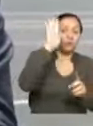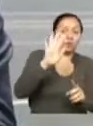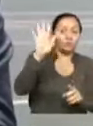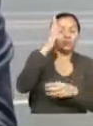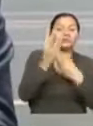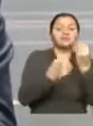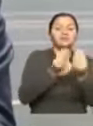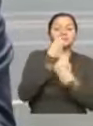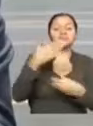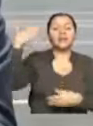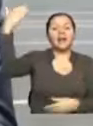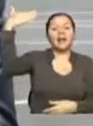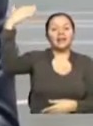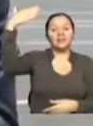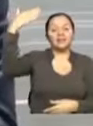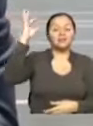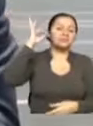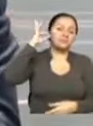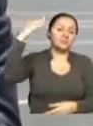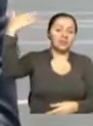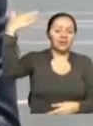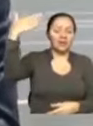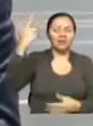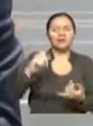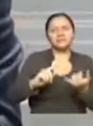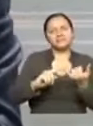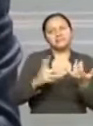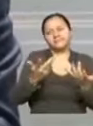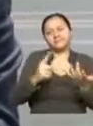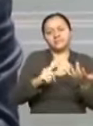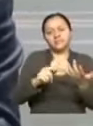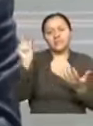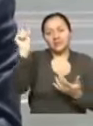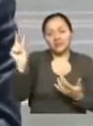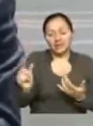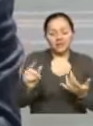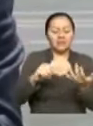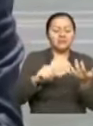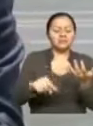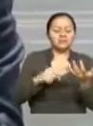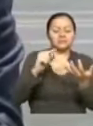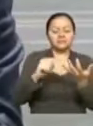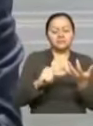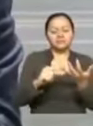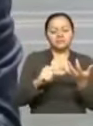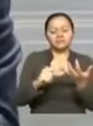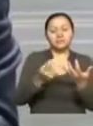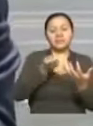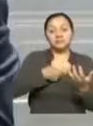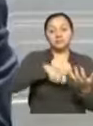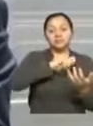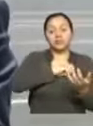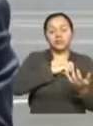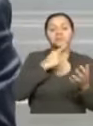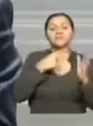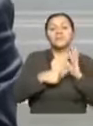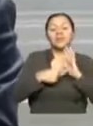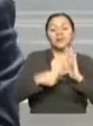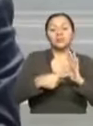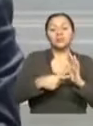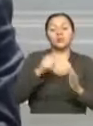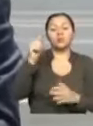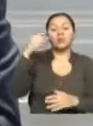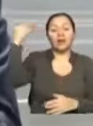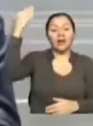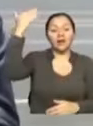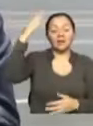varios alcaldes y alcaldesas de importantes ciudades de Italia y de España, por ejemplo, la alcaldesa